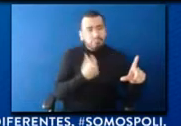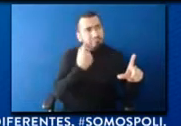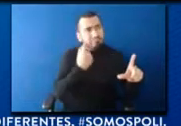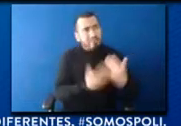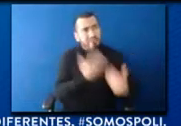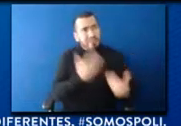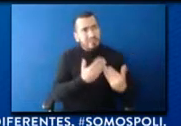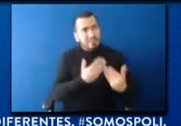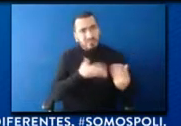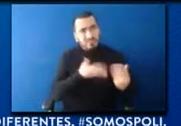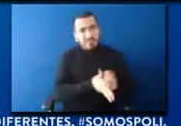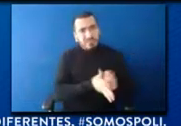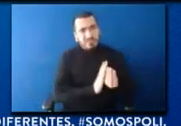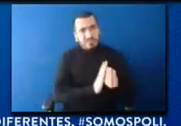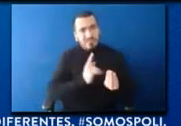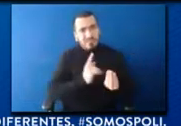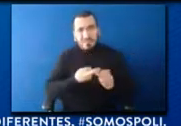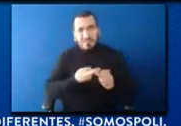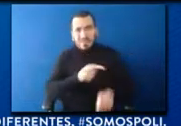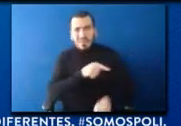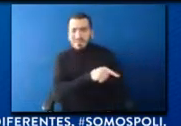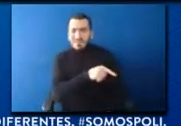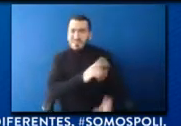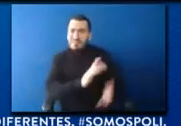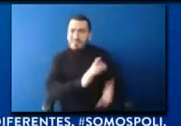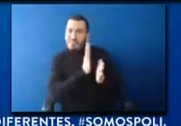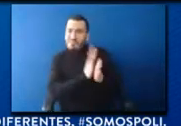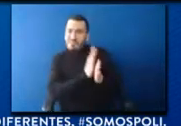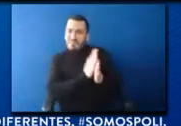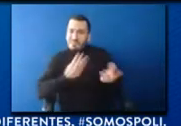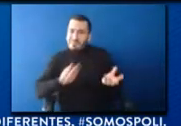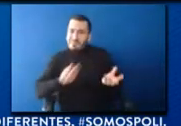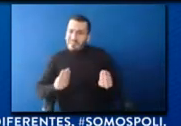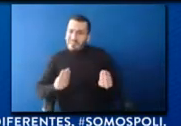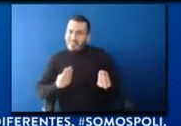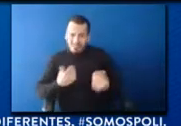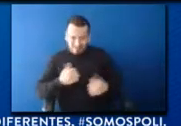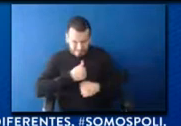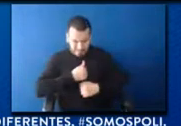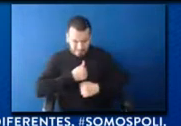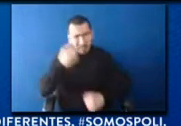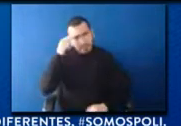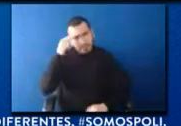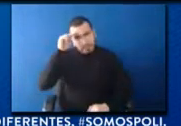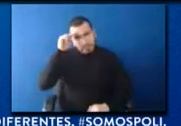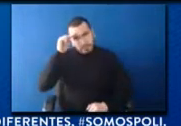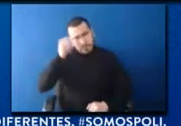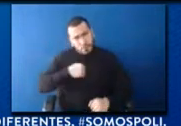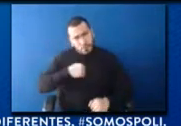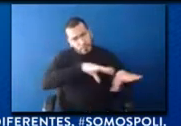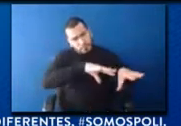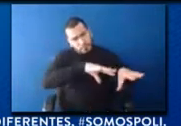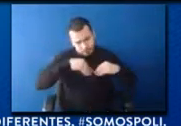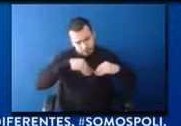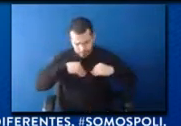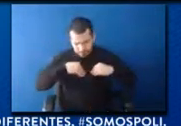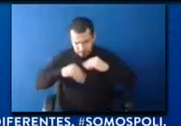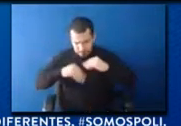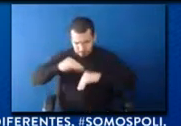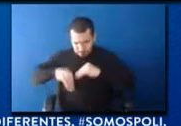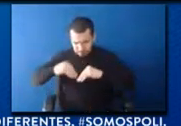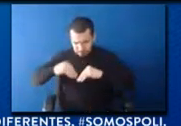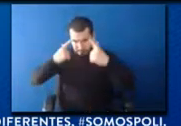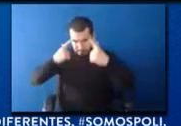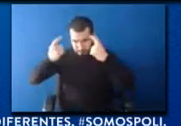¿de qué me sirve ese dato? ¿Yo qué hago con esa información? ¿Cómo soy capaz de estructurar una estrategia que me lleve a cumplir un resultado y cómo la